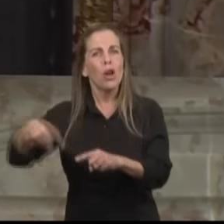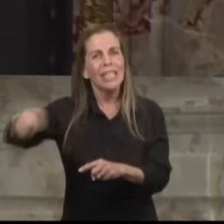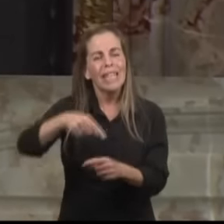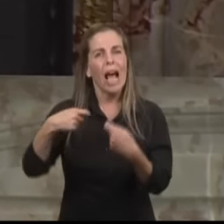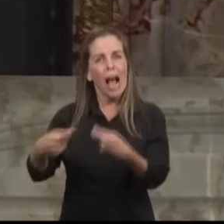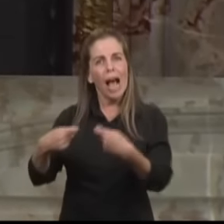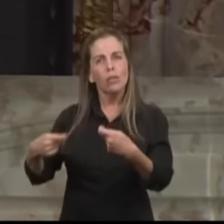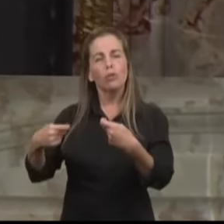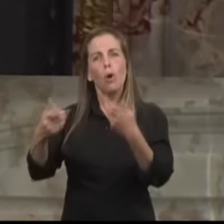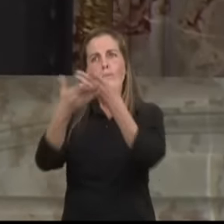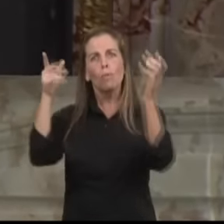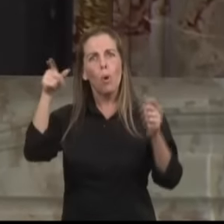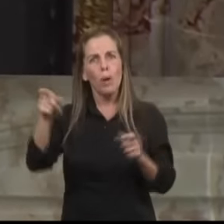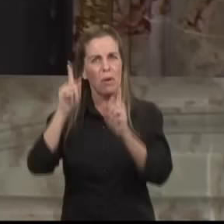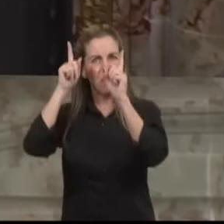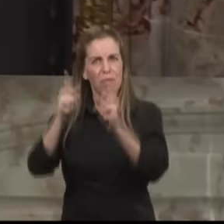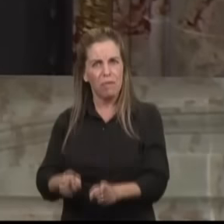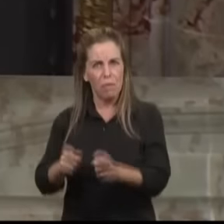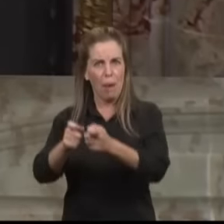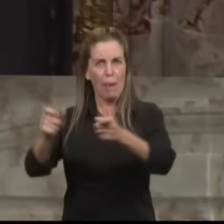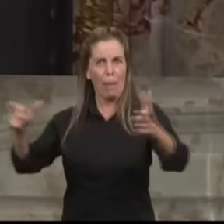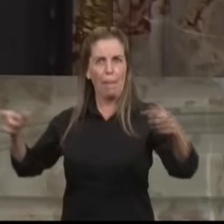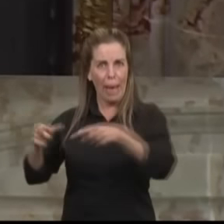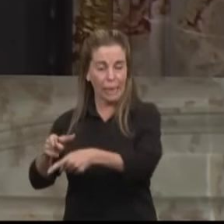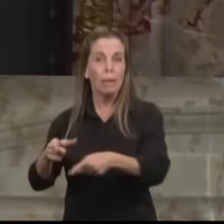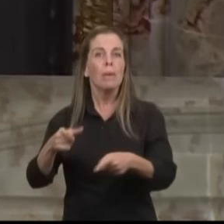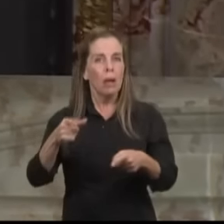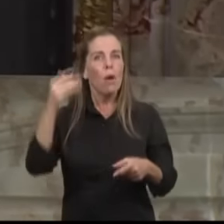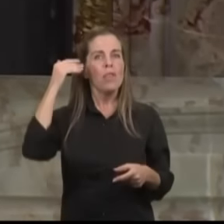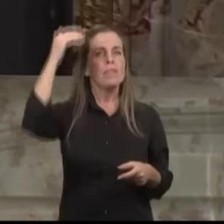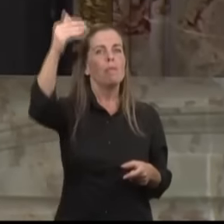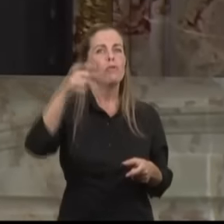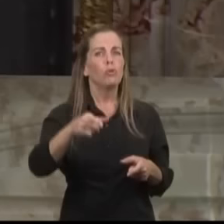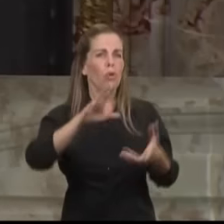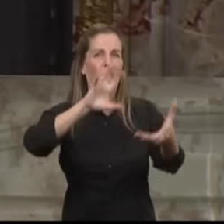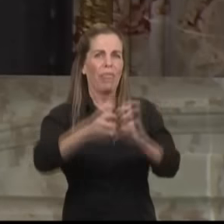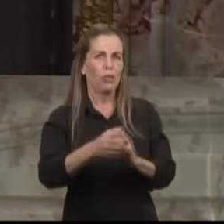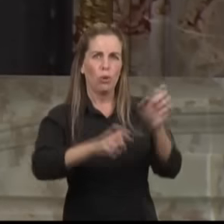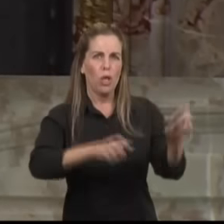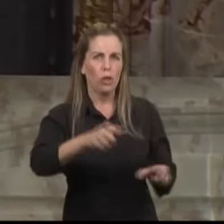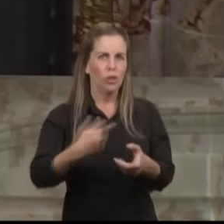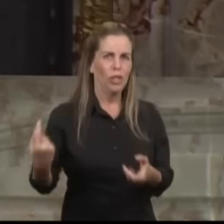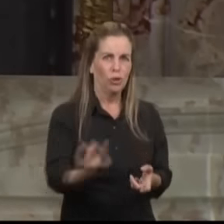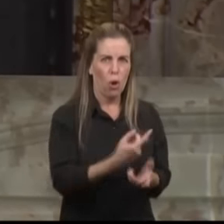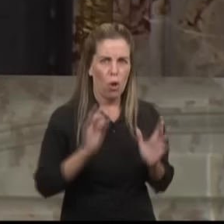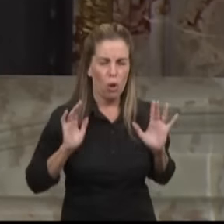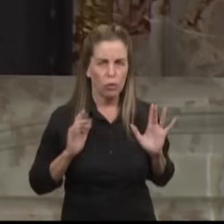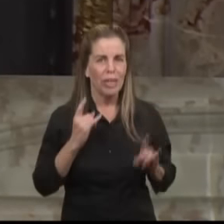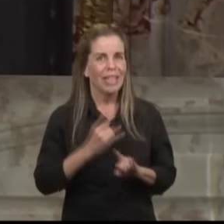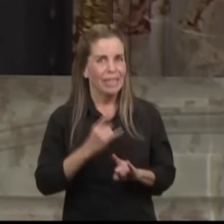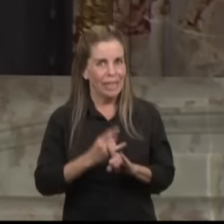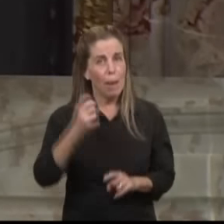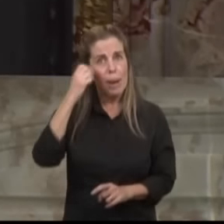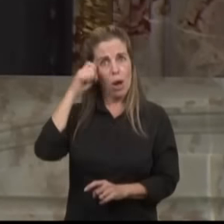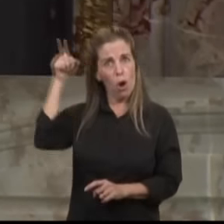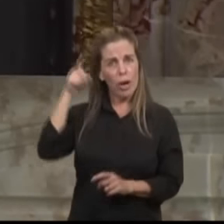les da rédito inmediato a ellos, pero que destruye el futuro de todos los argentinos. Cada una de las sesiones que se han visto